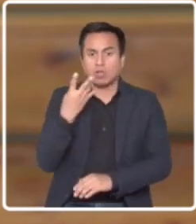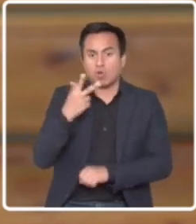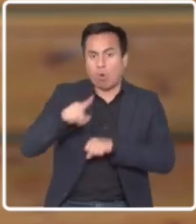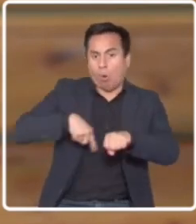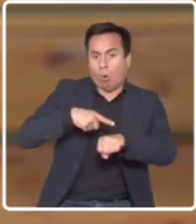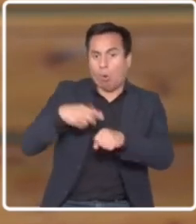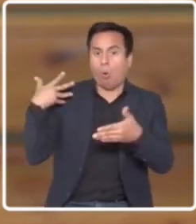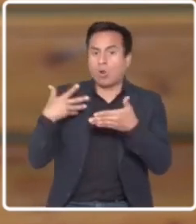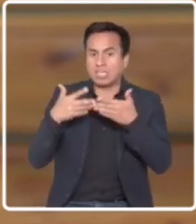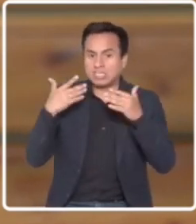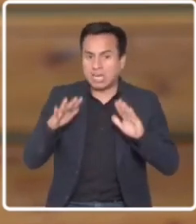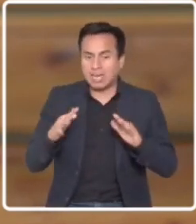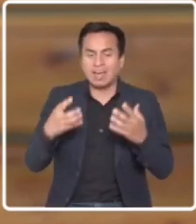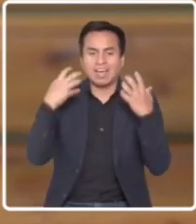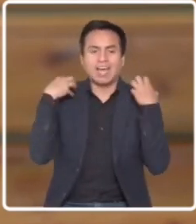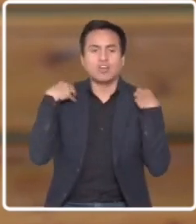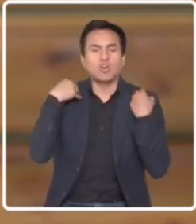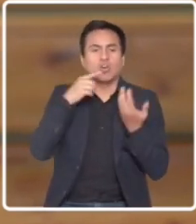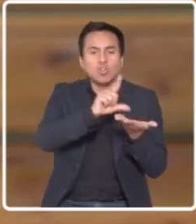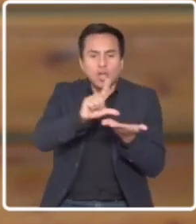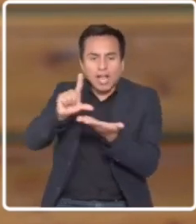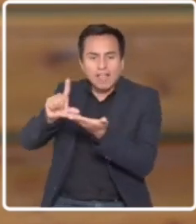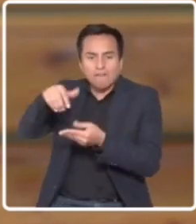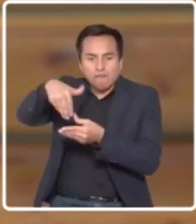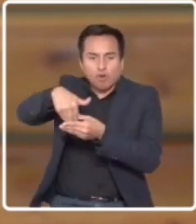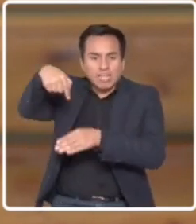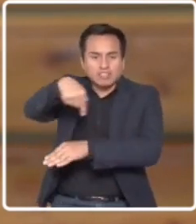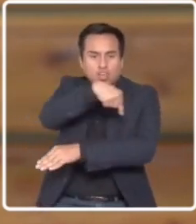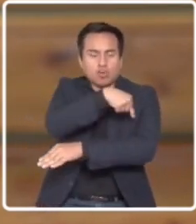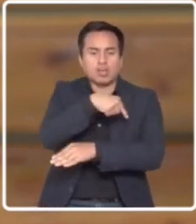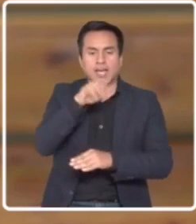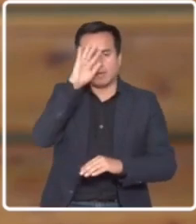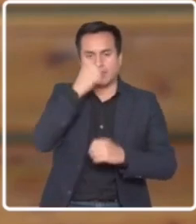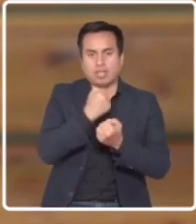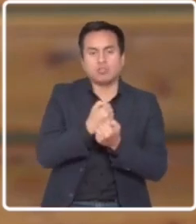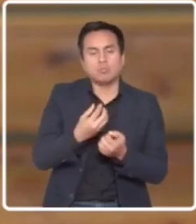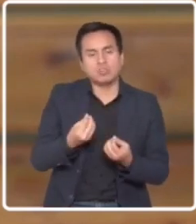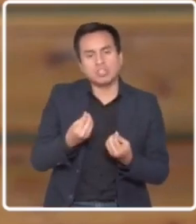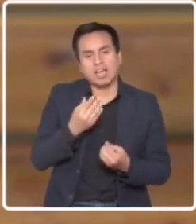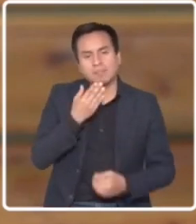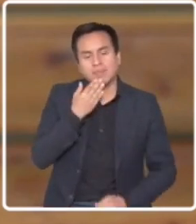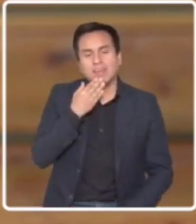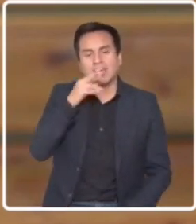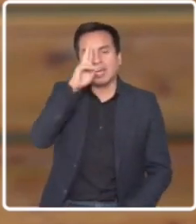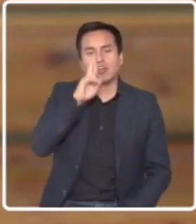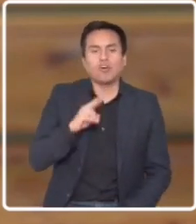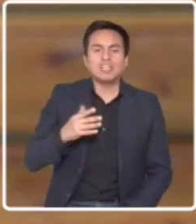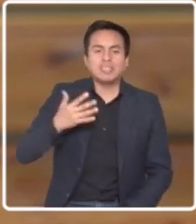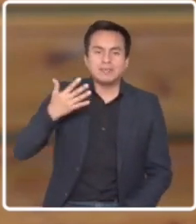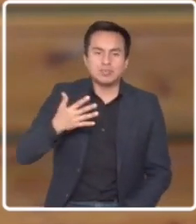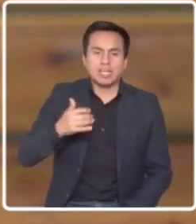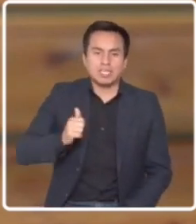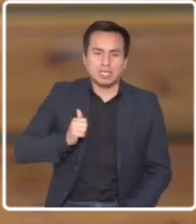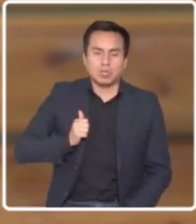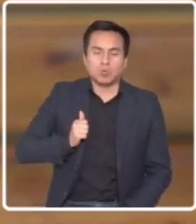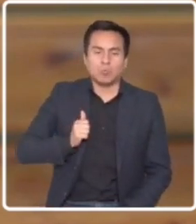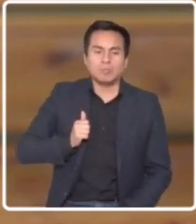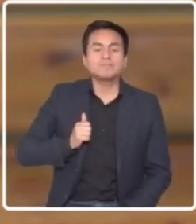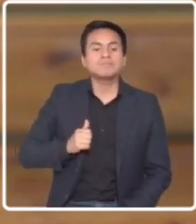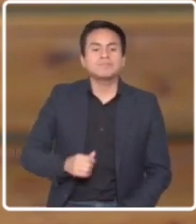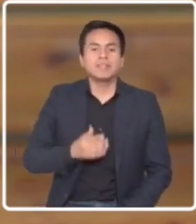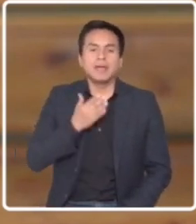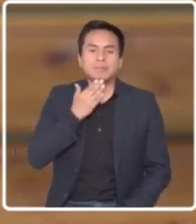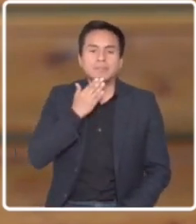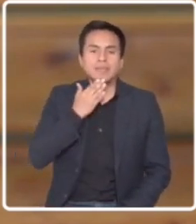48 horas a cargo de los locales de votación, a Carabineros, por cierto, por el rol importante que cumple,